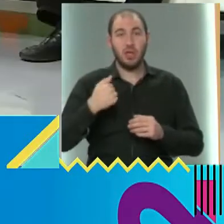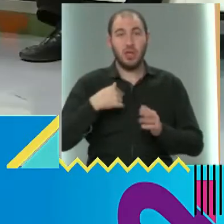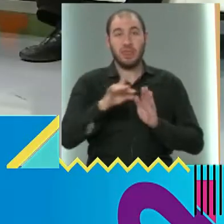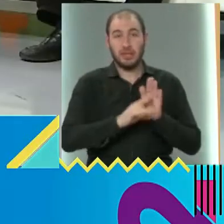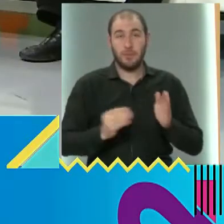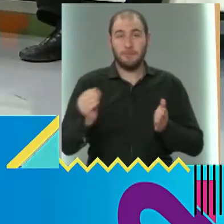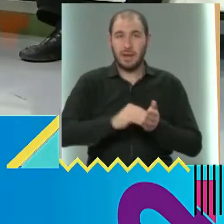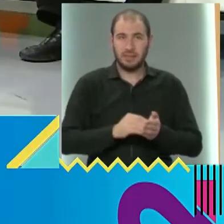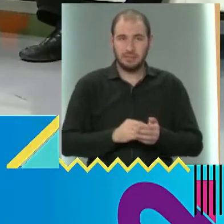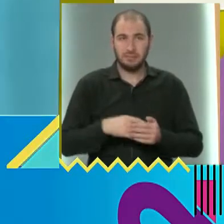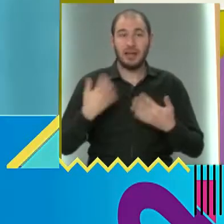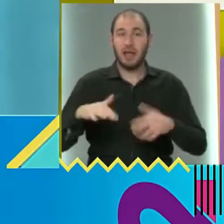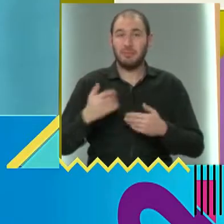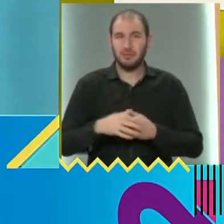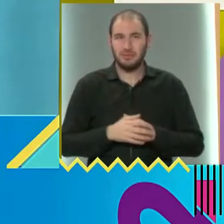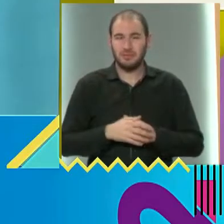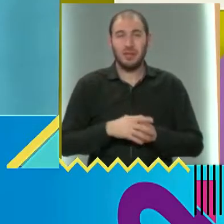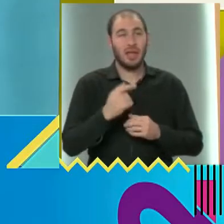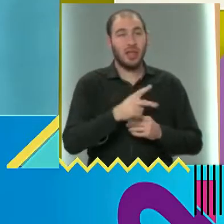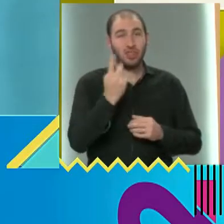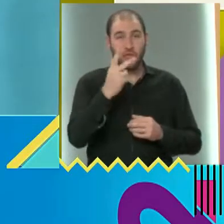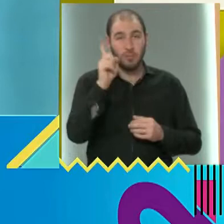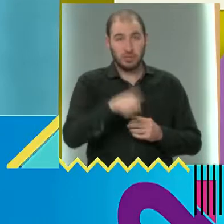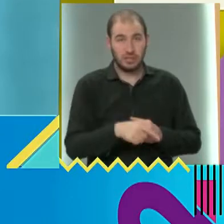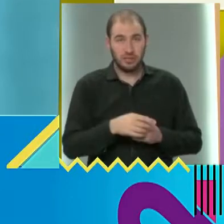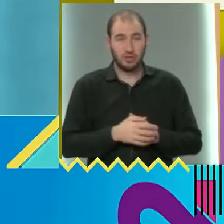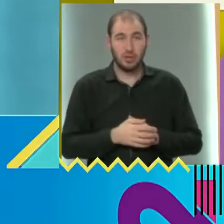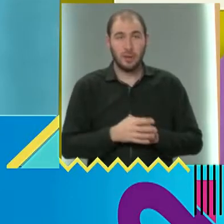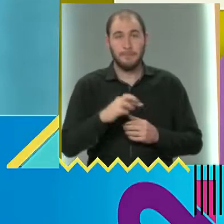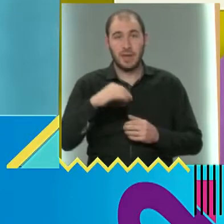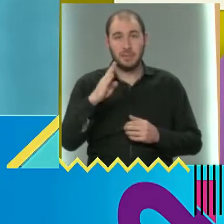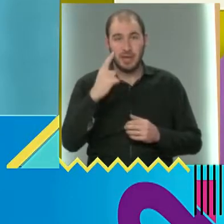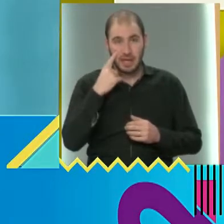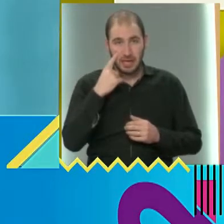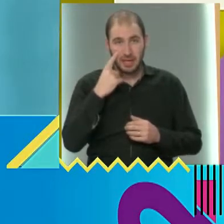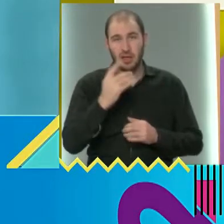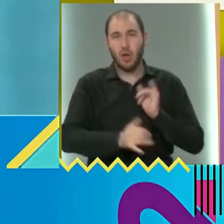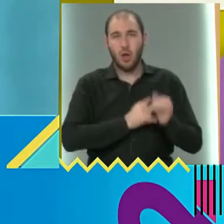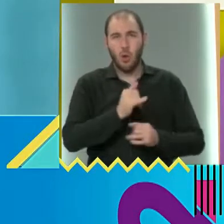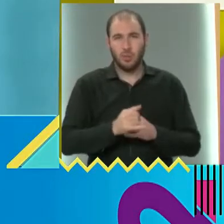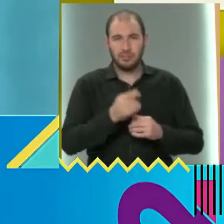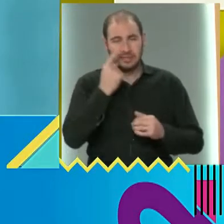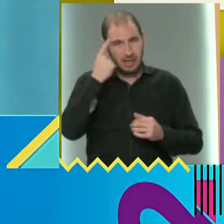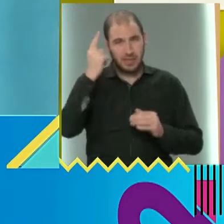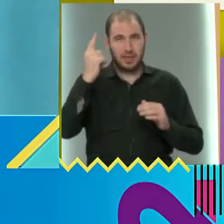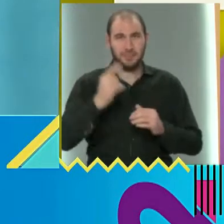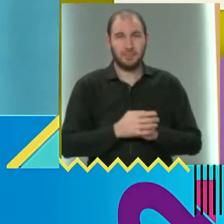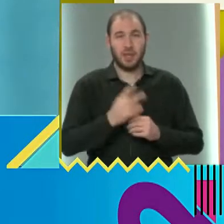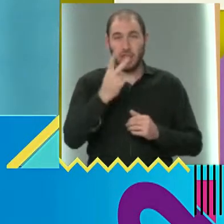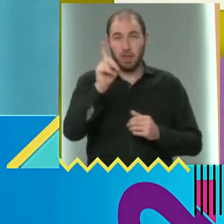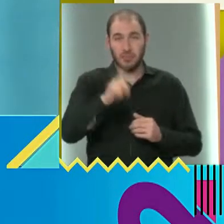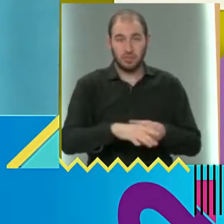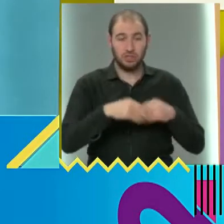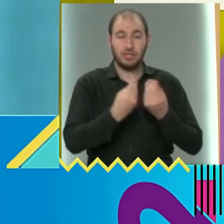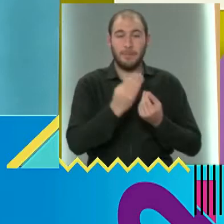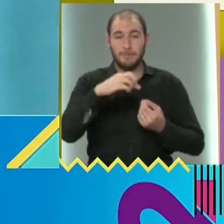dato más. Vamos, hay porque tenemos una llamada, sí. Con un 2% del PBI, lo dejo plantado así como una idea. Bien. Con el